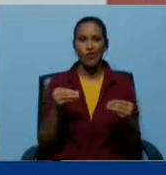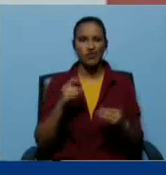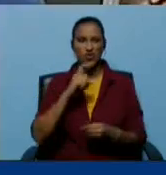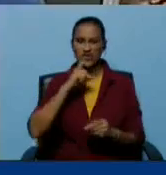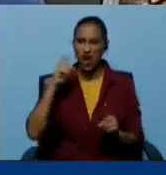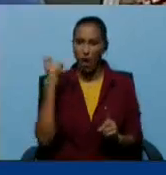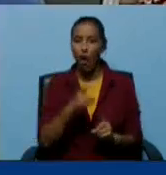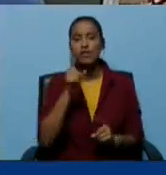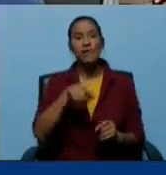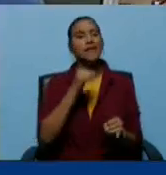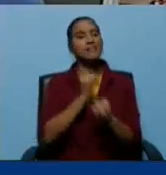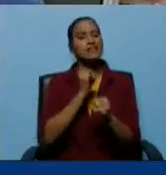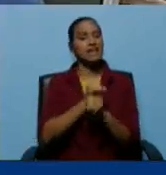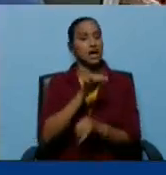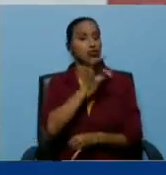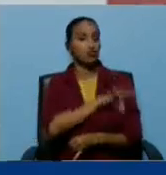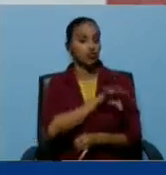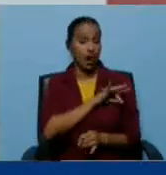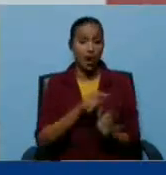redes.